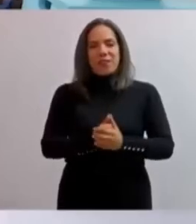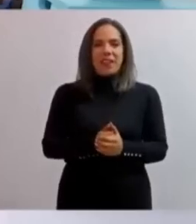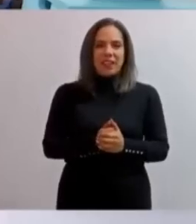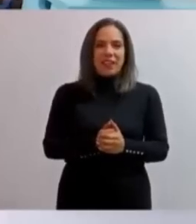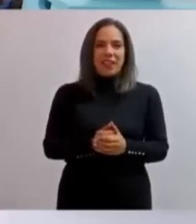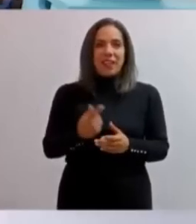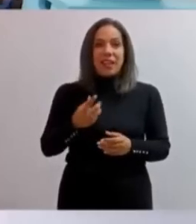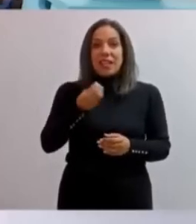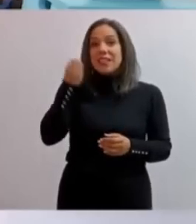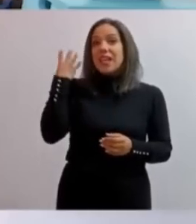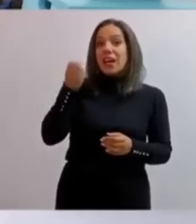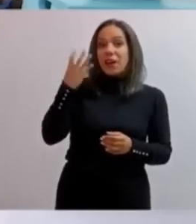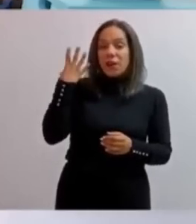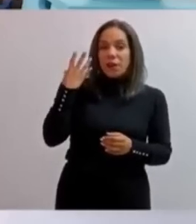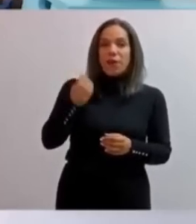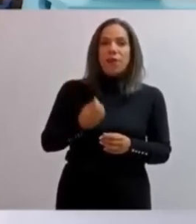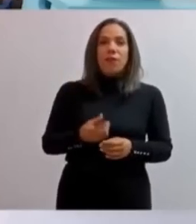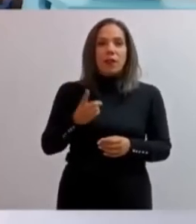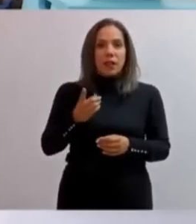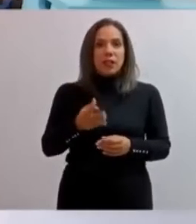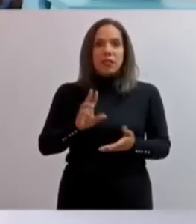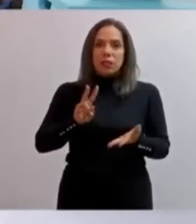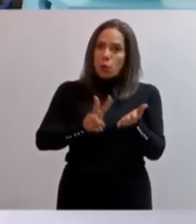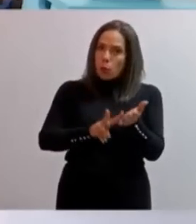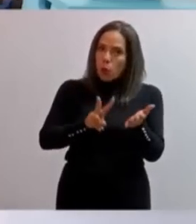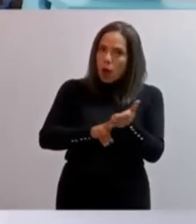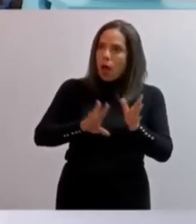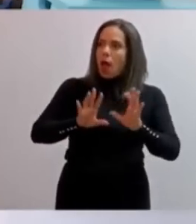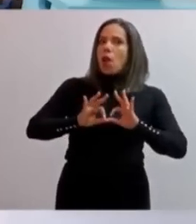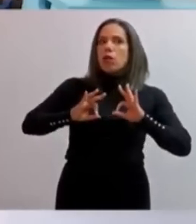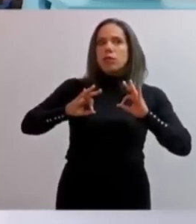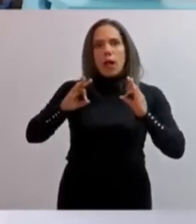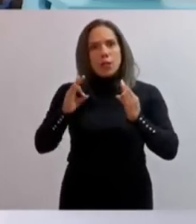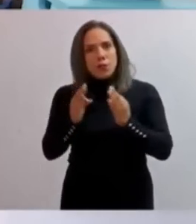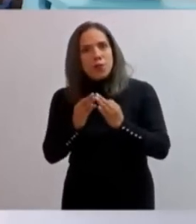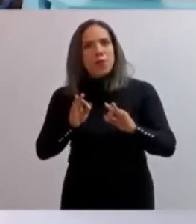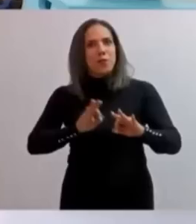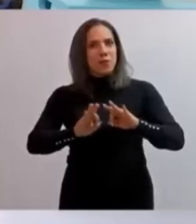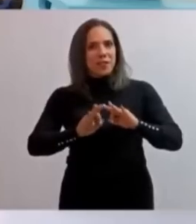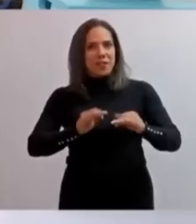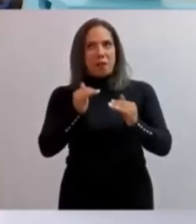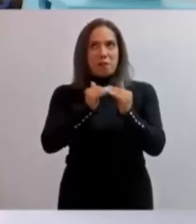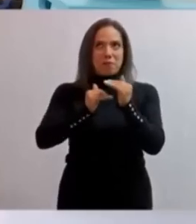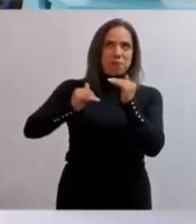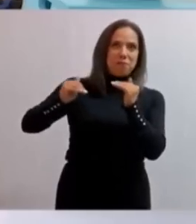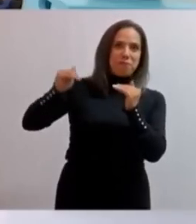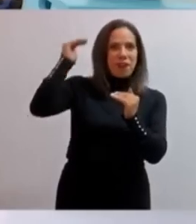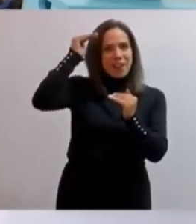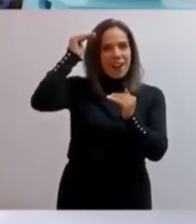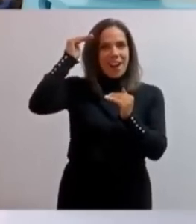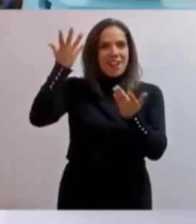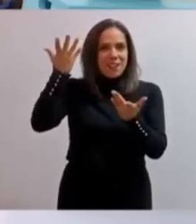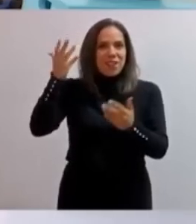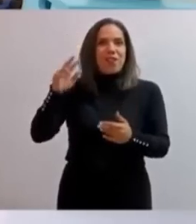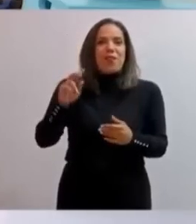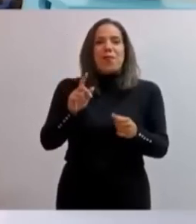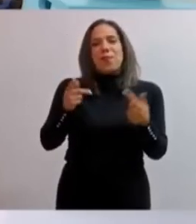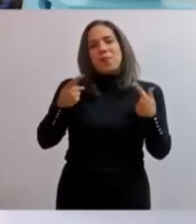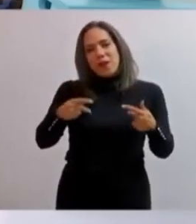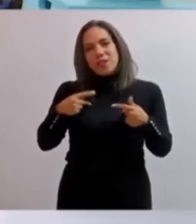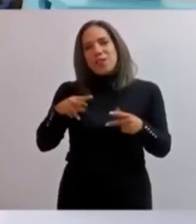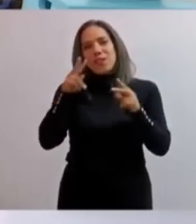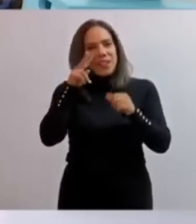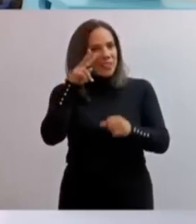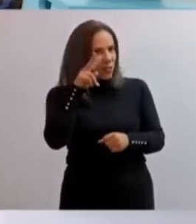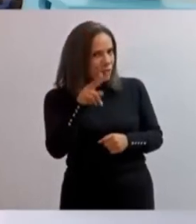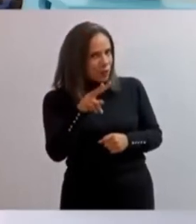interesante conferencia, sin duda con un valor formativo muy alto para quienes nos escuchan a través de las